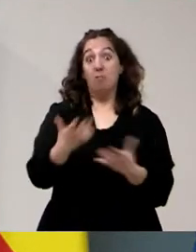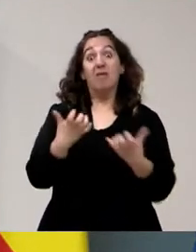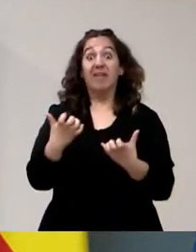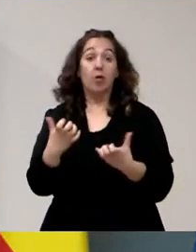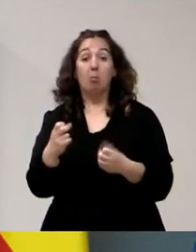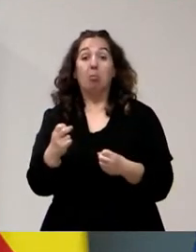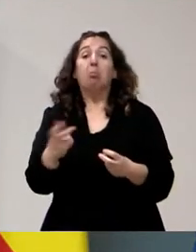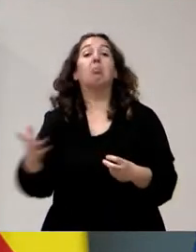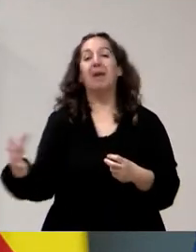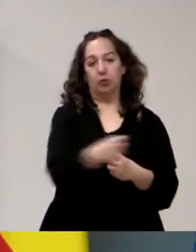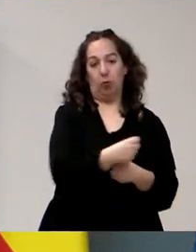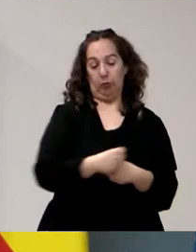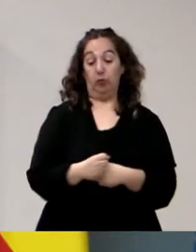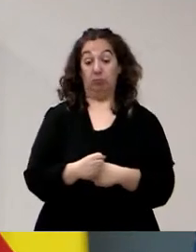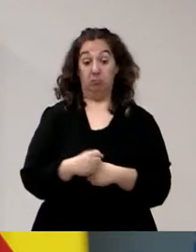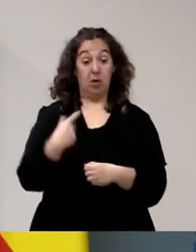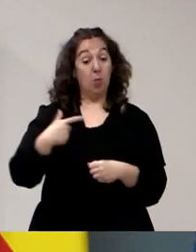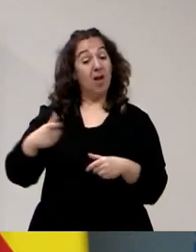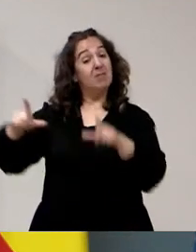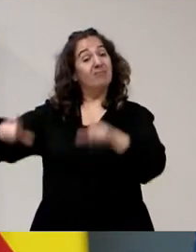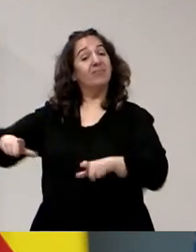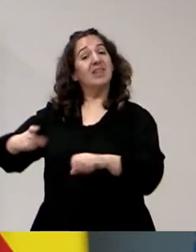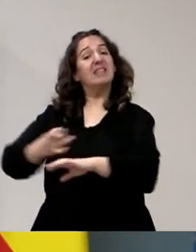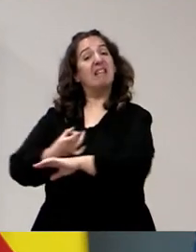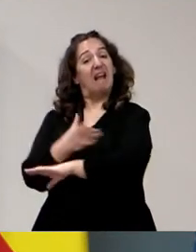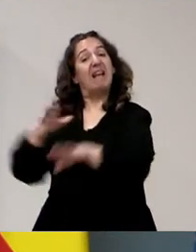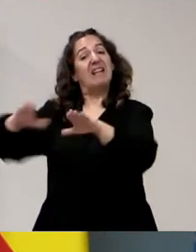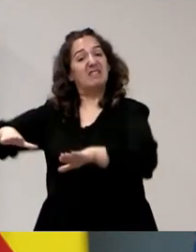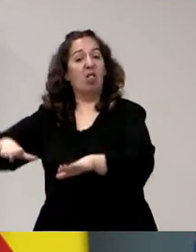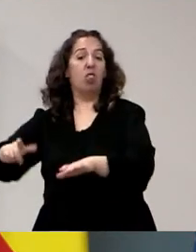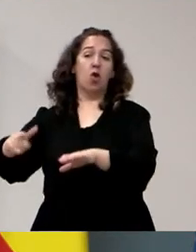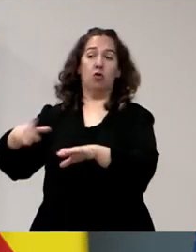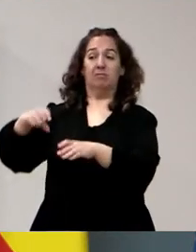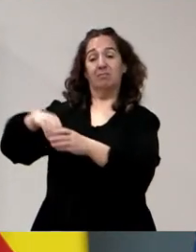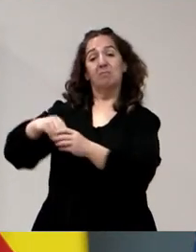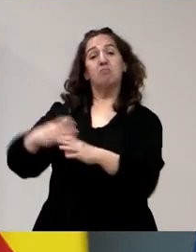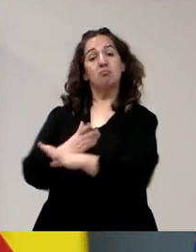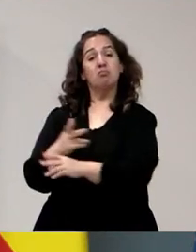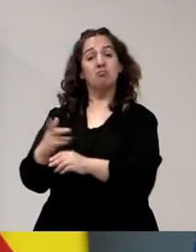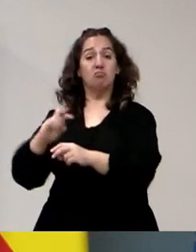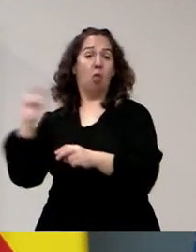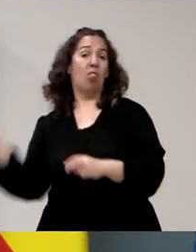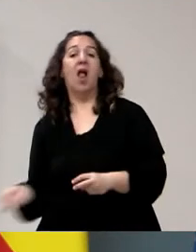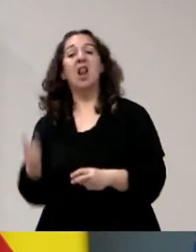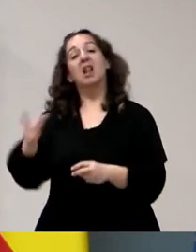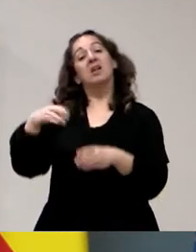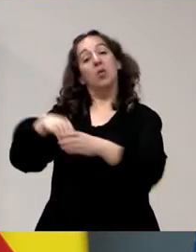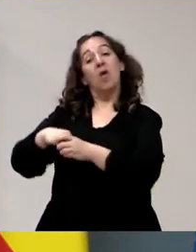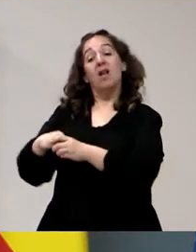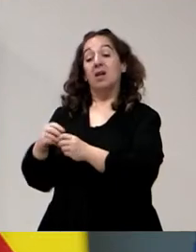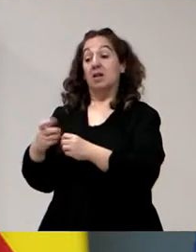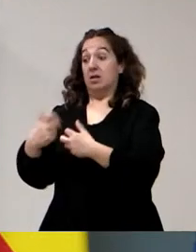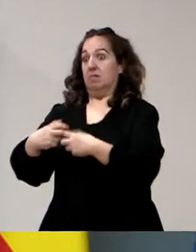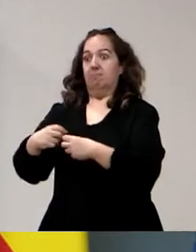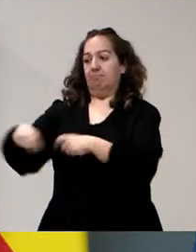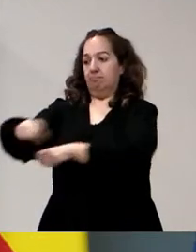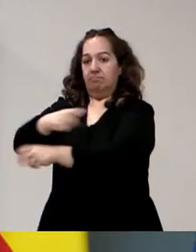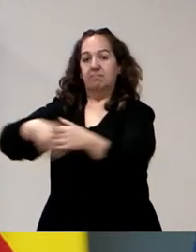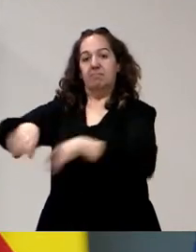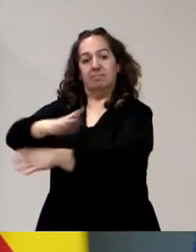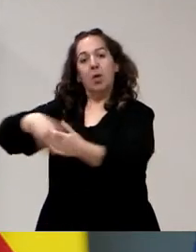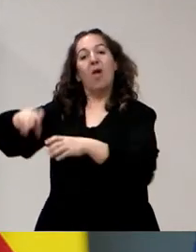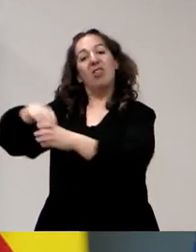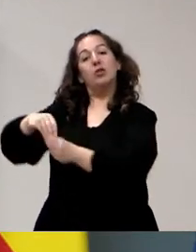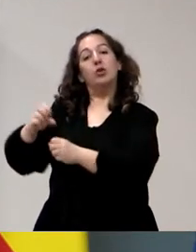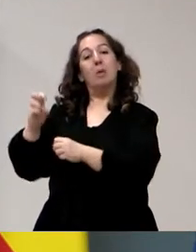porque esta estación intermodal No solamente condiciona la plena operatividad del centro logístico de la pasiega sino que entendemos que va mucho